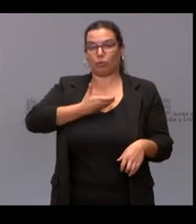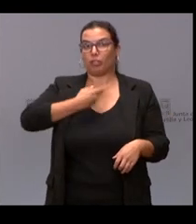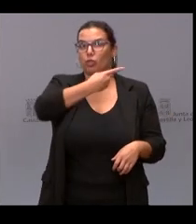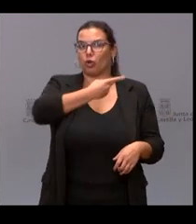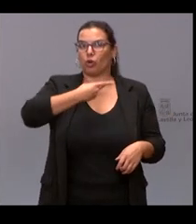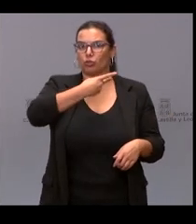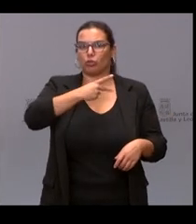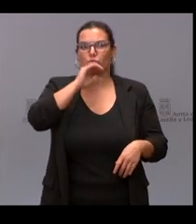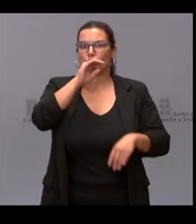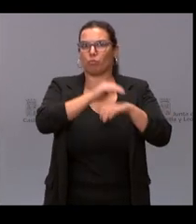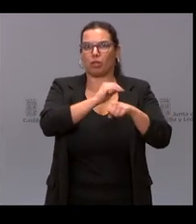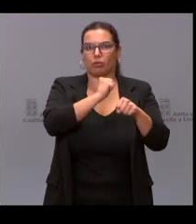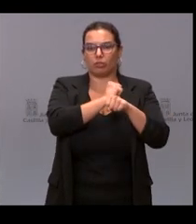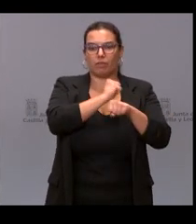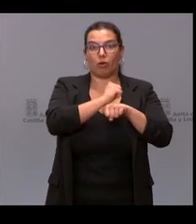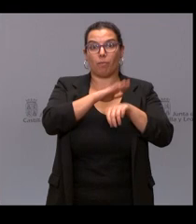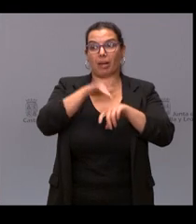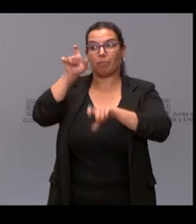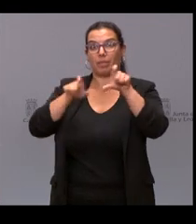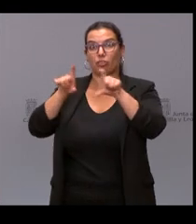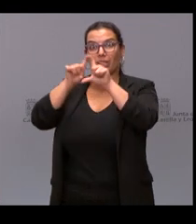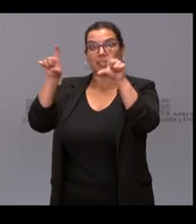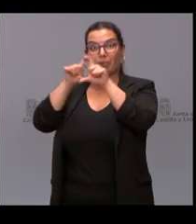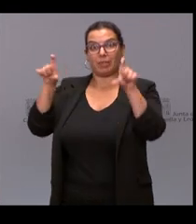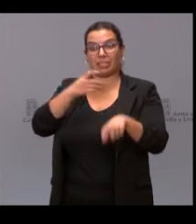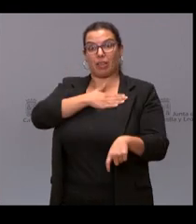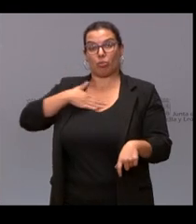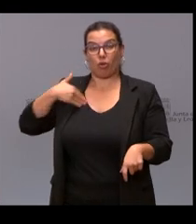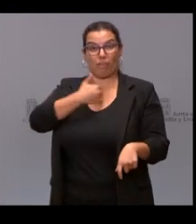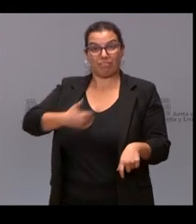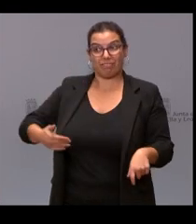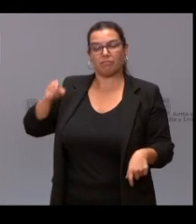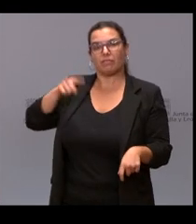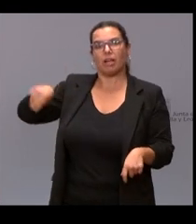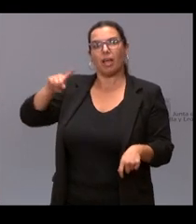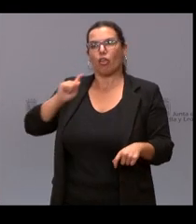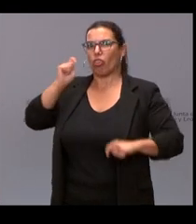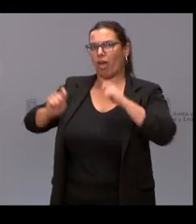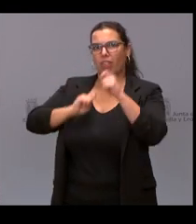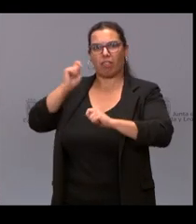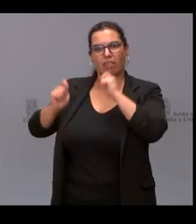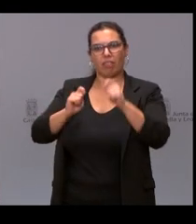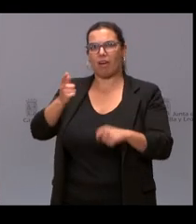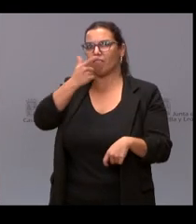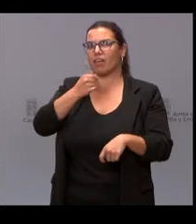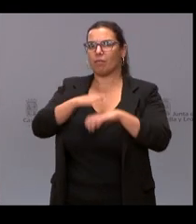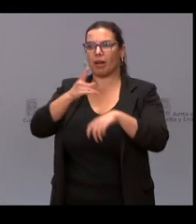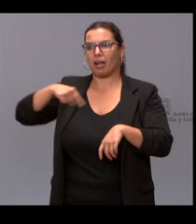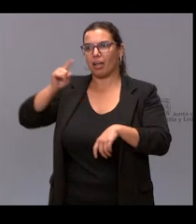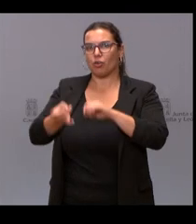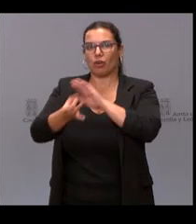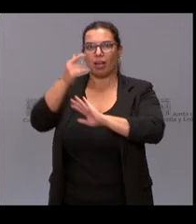darle a los empresarios las máximas facilidades para implantar una industria en nuestro